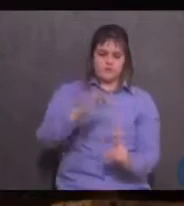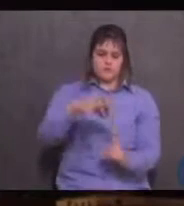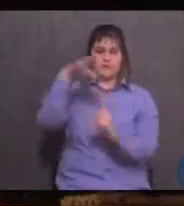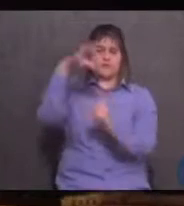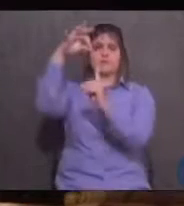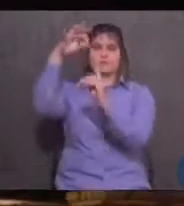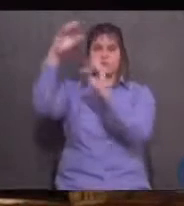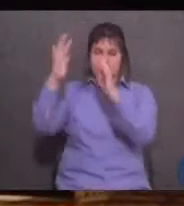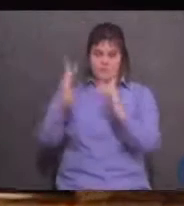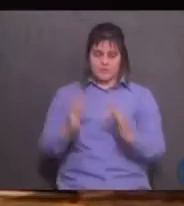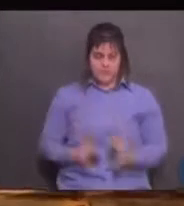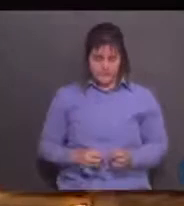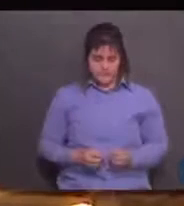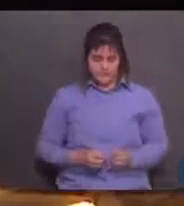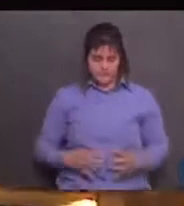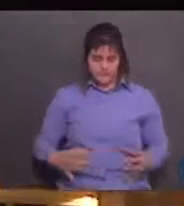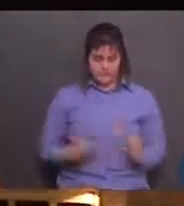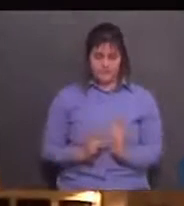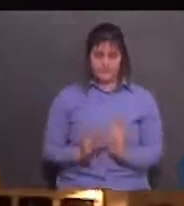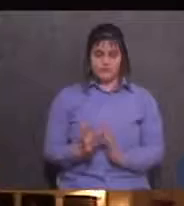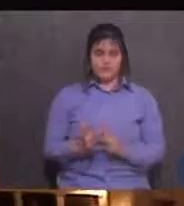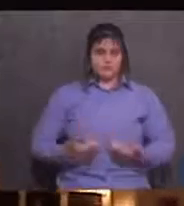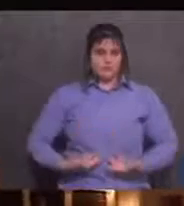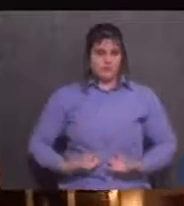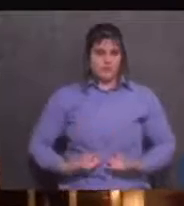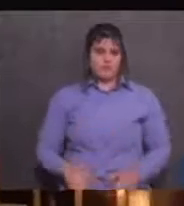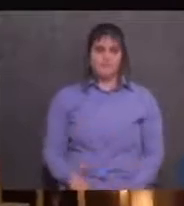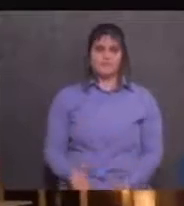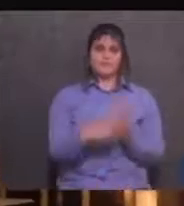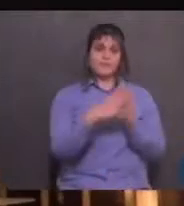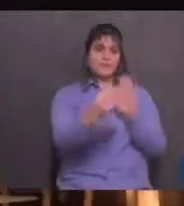mujeres. Y bendito es el fruto de tu vientre, Jesús.